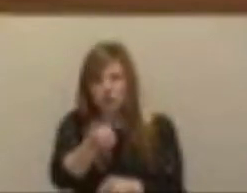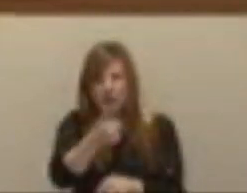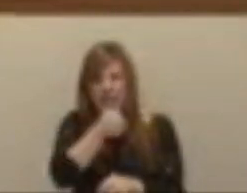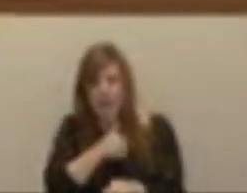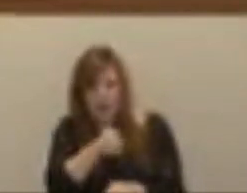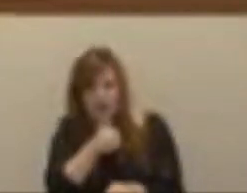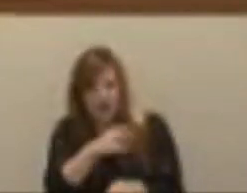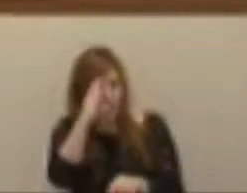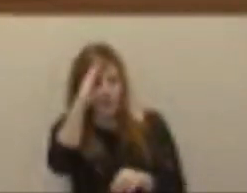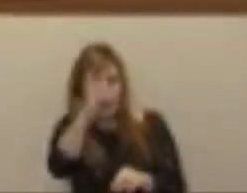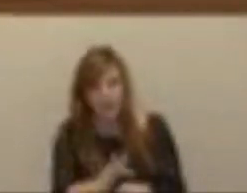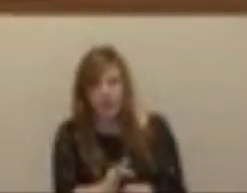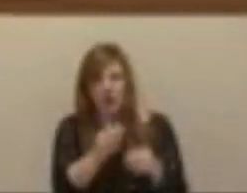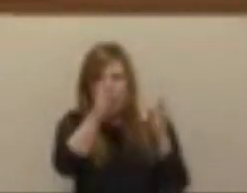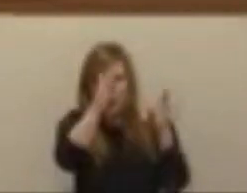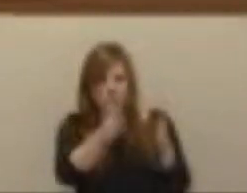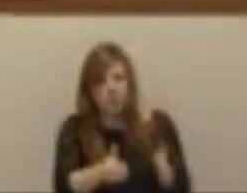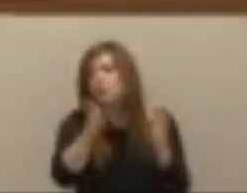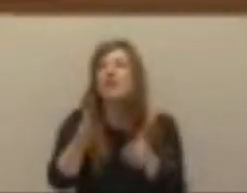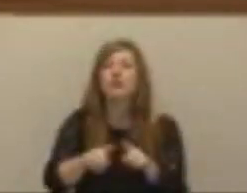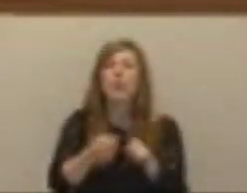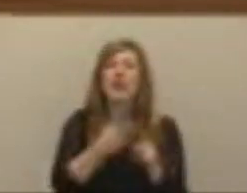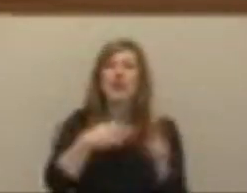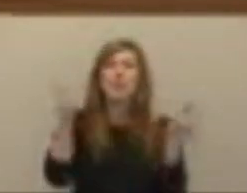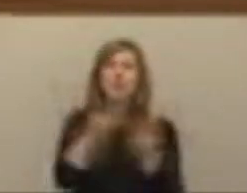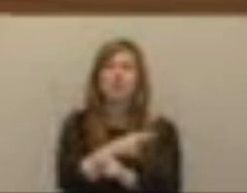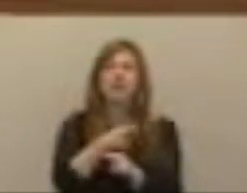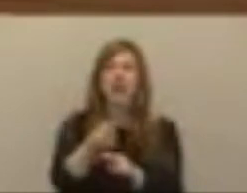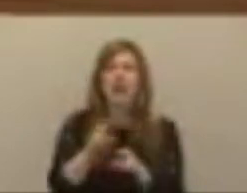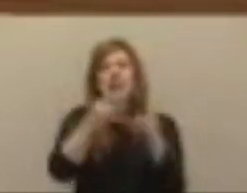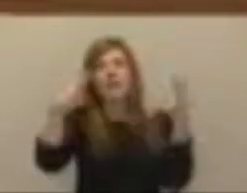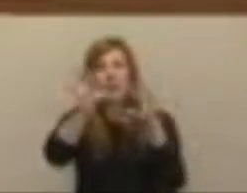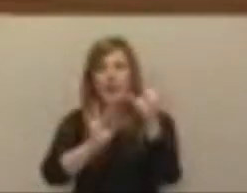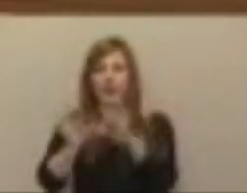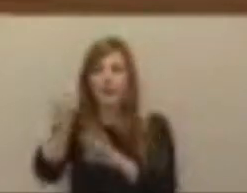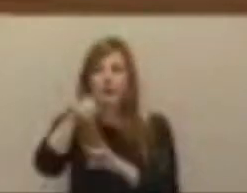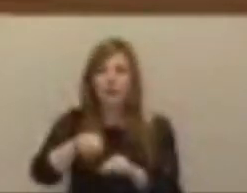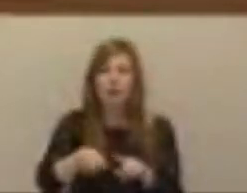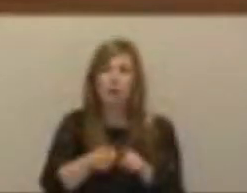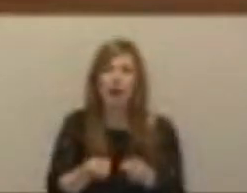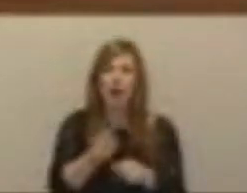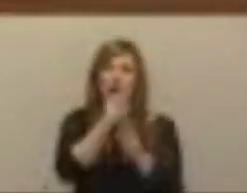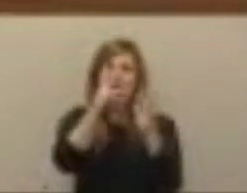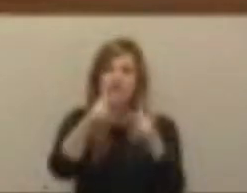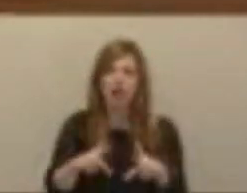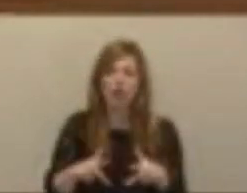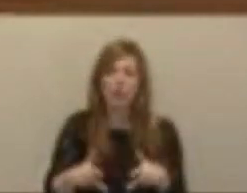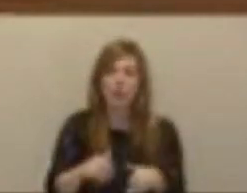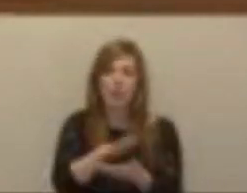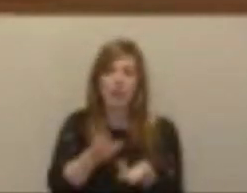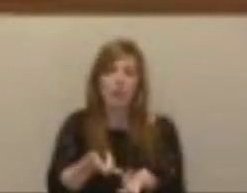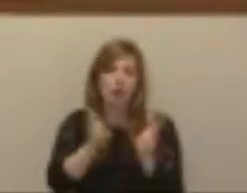escuchar que son ustedes los adalides de la eliminación de la libre designación y son los adalides de una administración democrática cuando fueron los tribunales los que